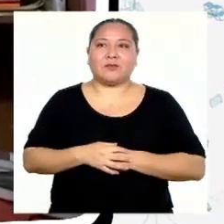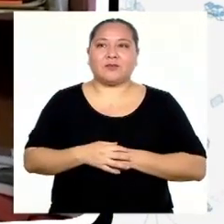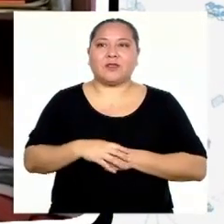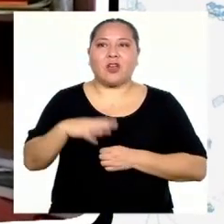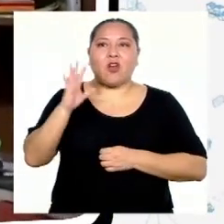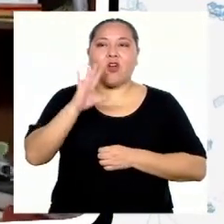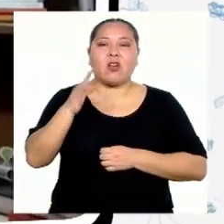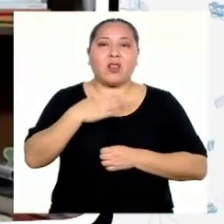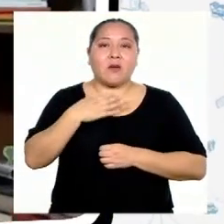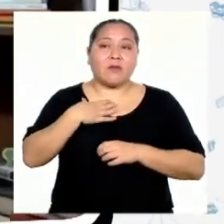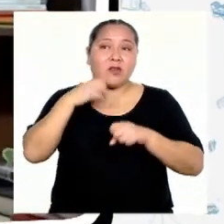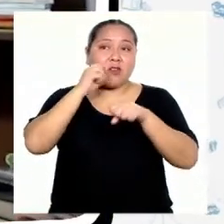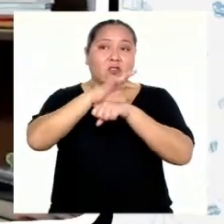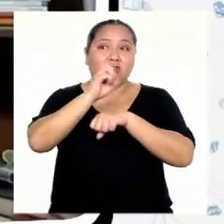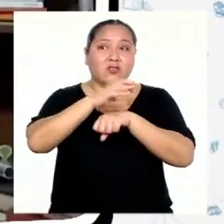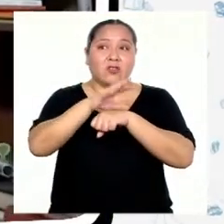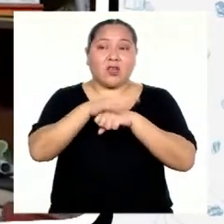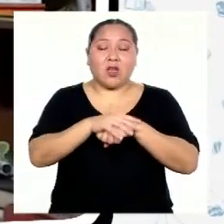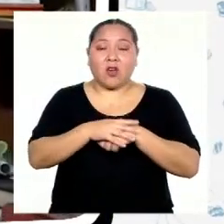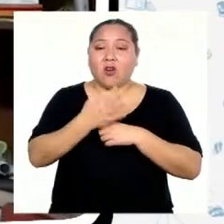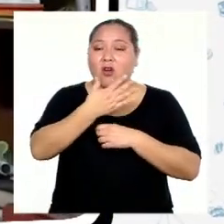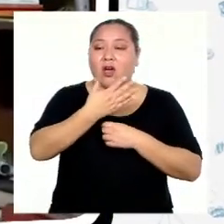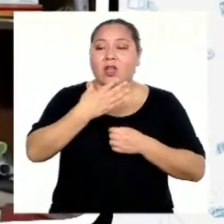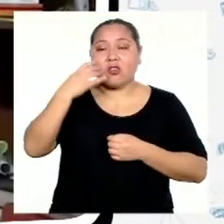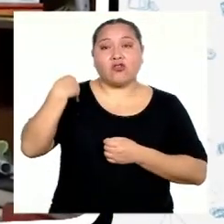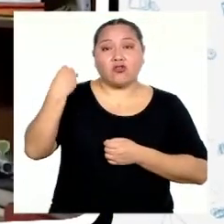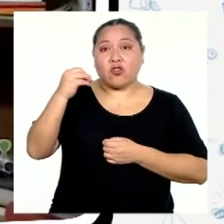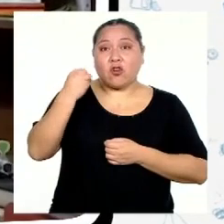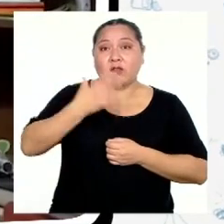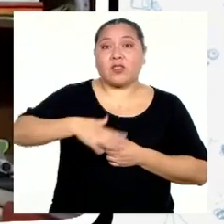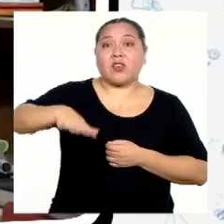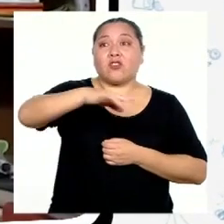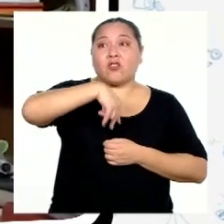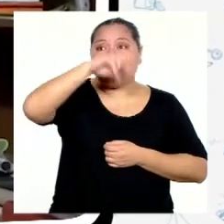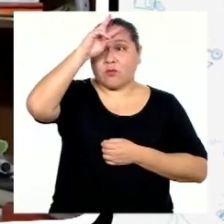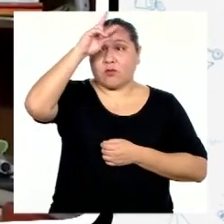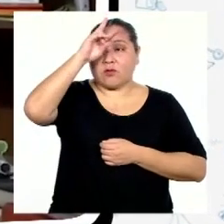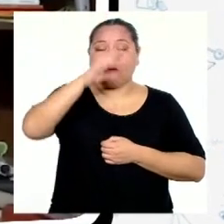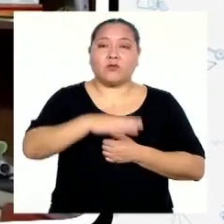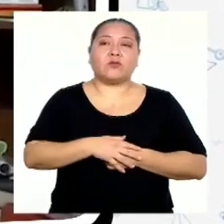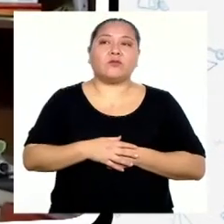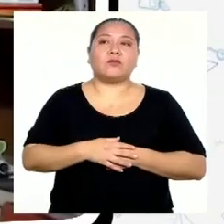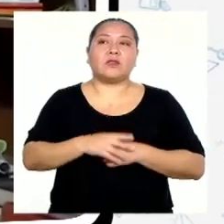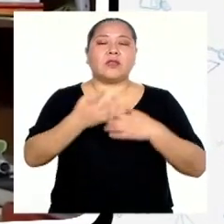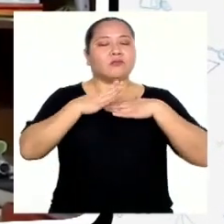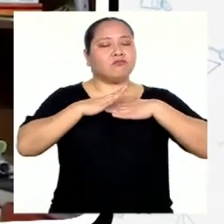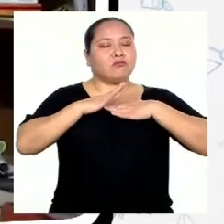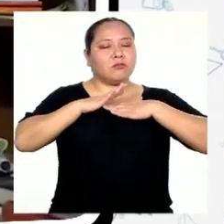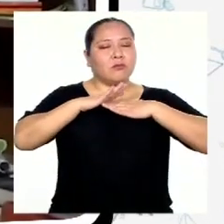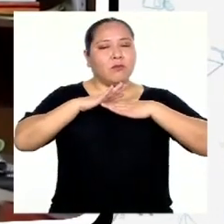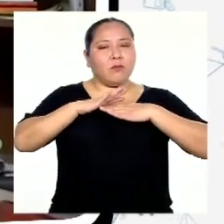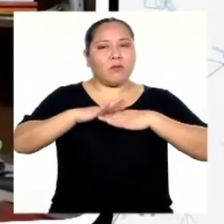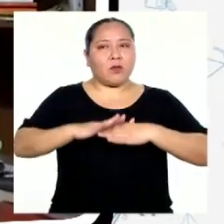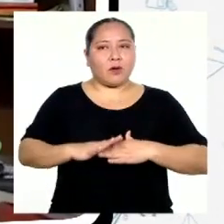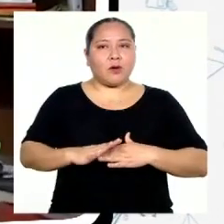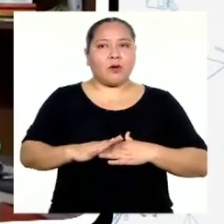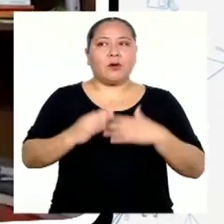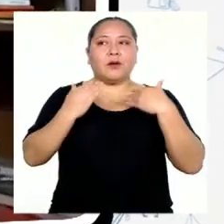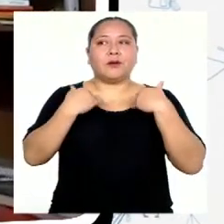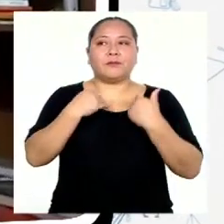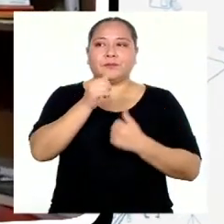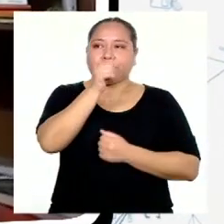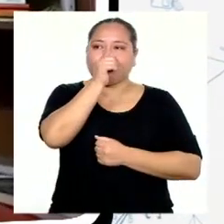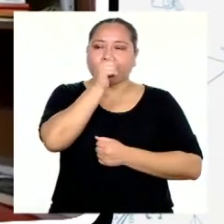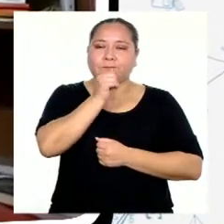mis recomendaciones hacia los adolescentes de todo el Perú es que mantengamos la tranquilidad y la paciencia,